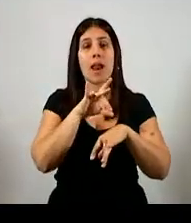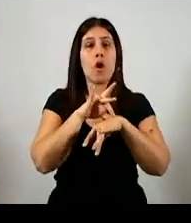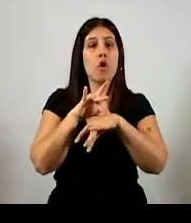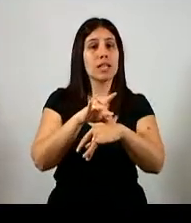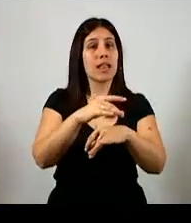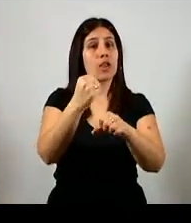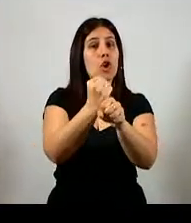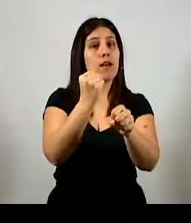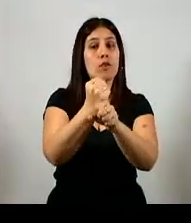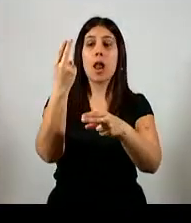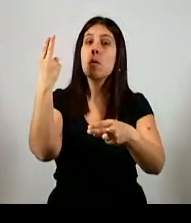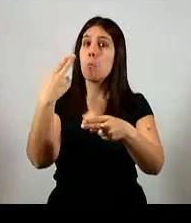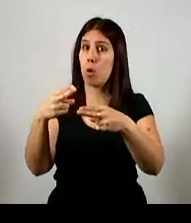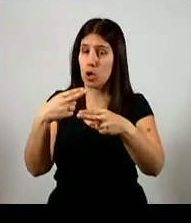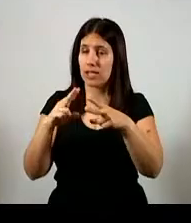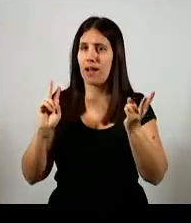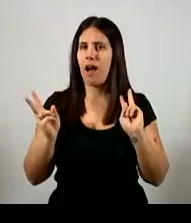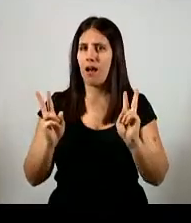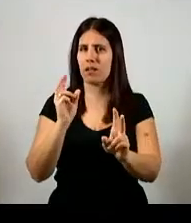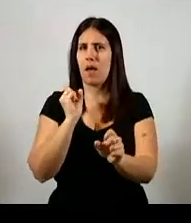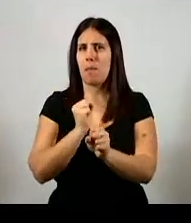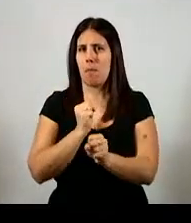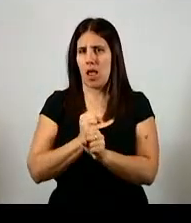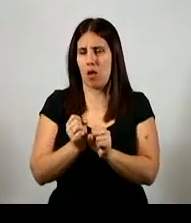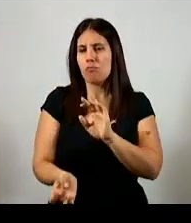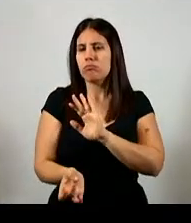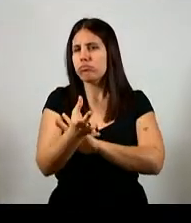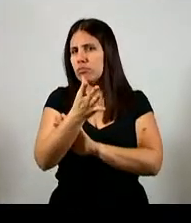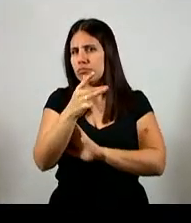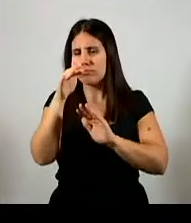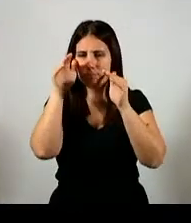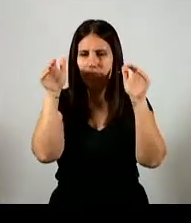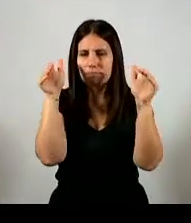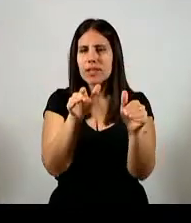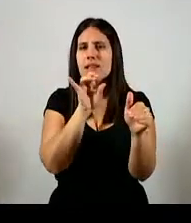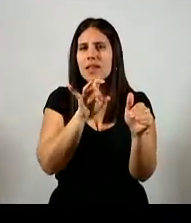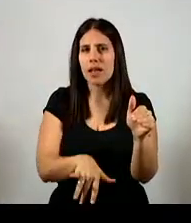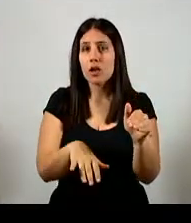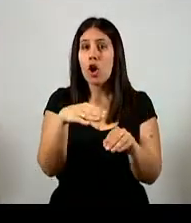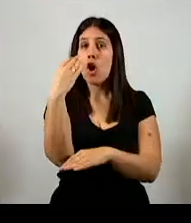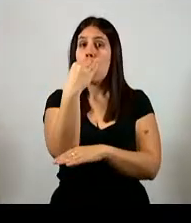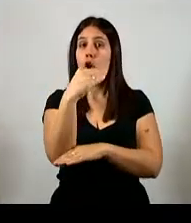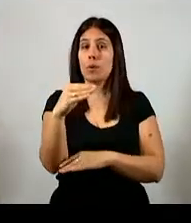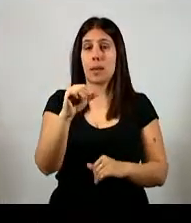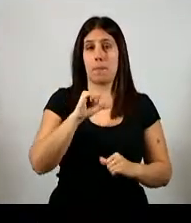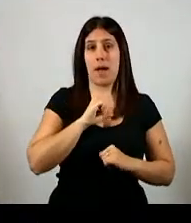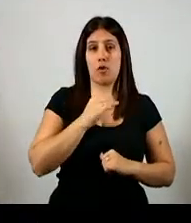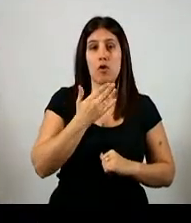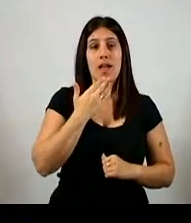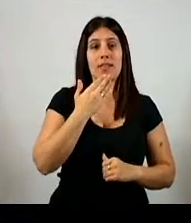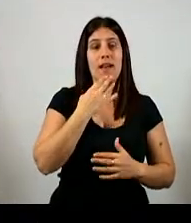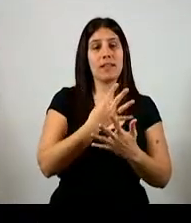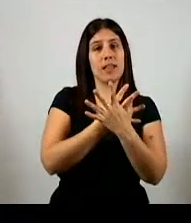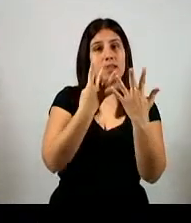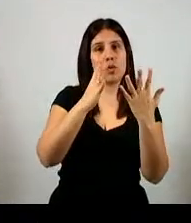y políticas activas de empleo dirigidas a jóvenes desempleados de entre 19 y 29 años.